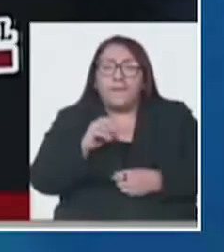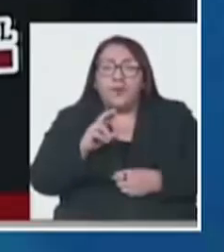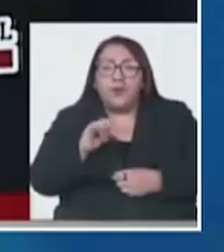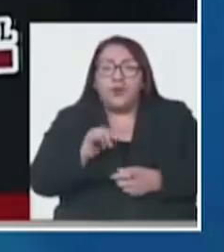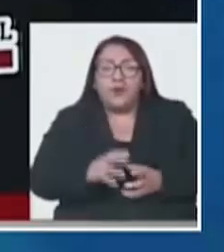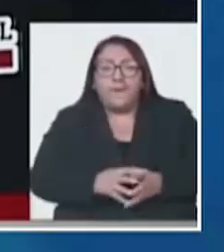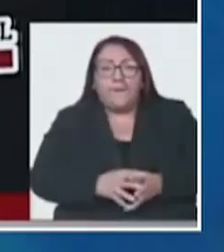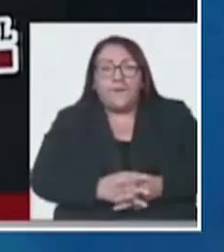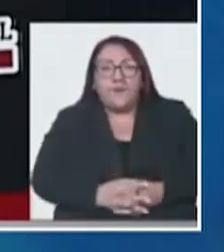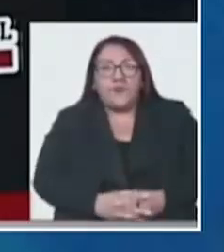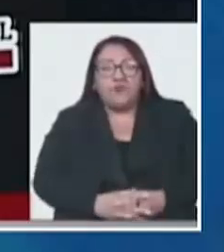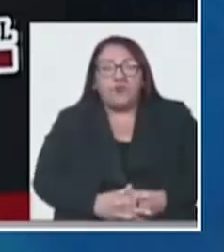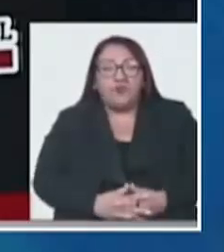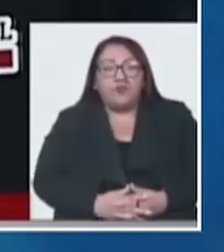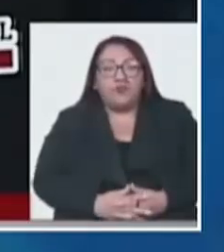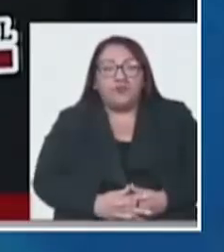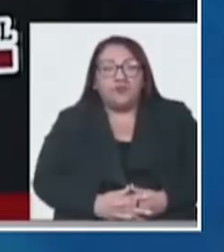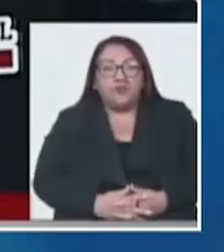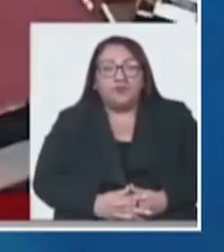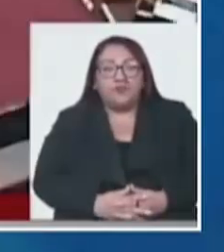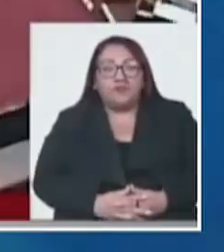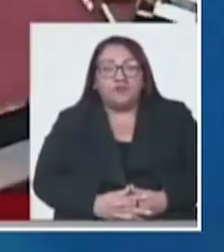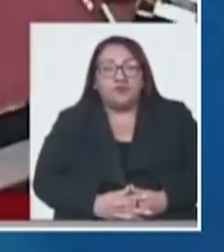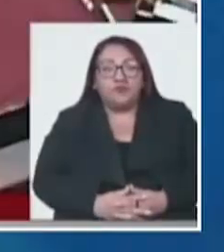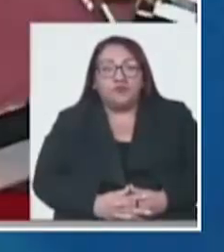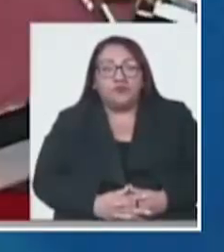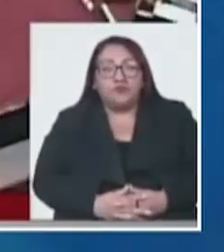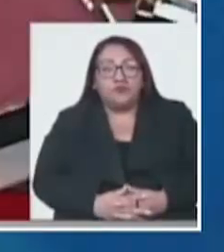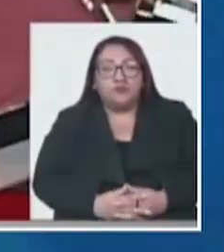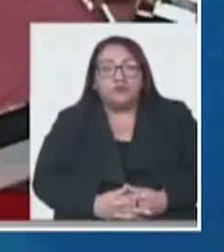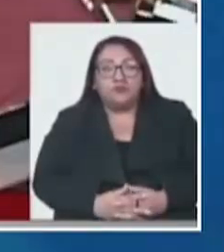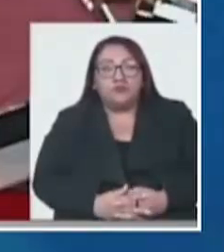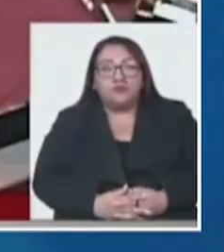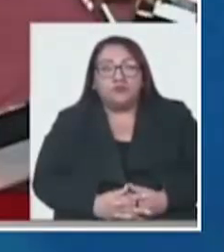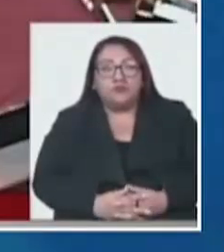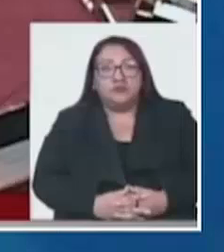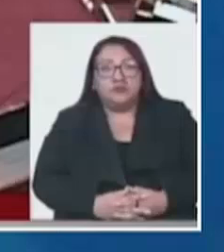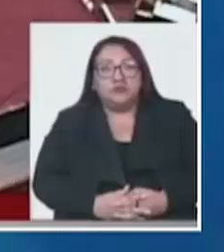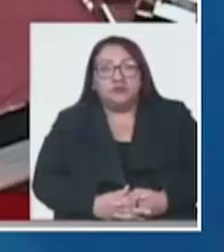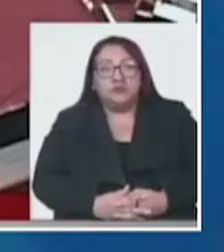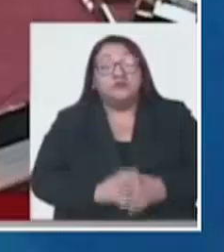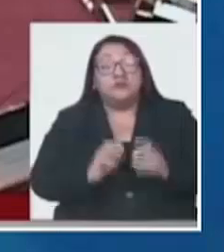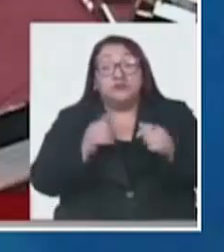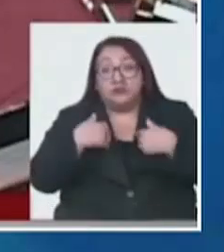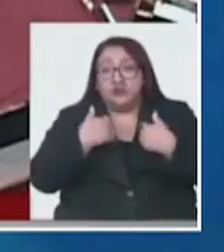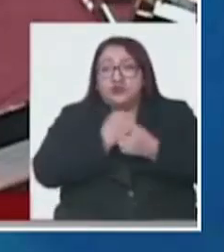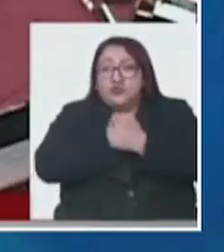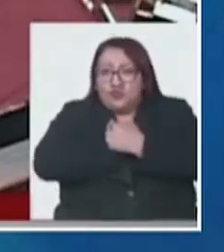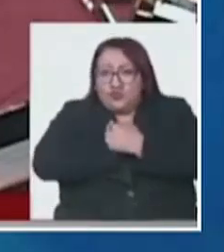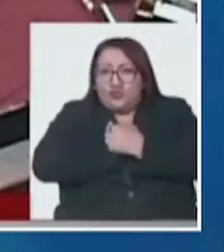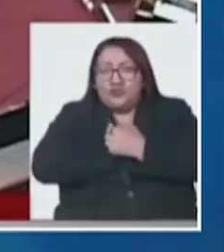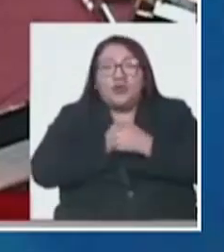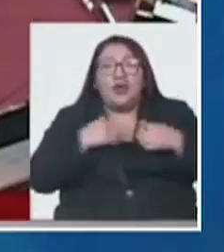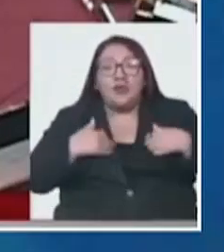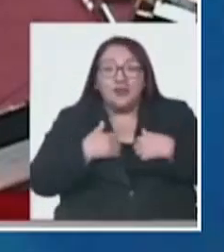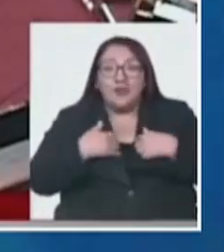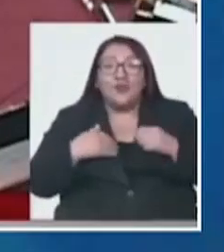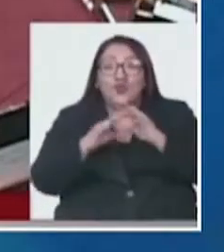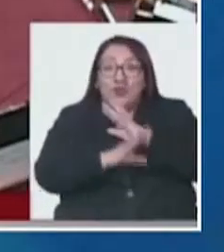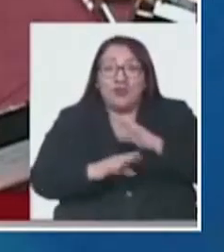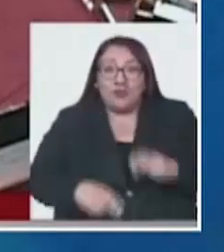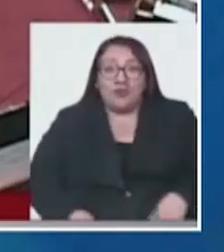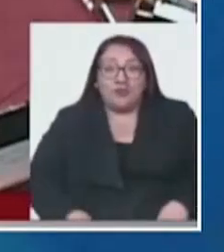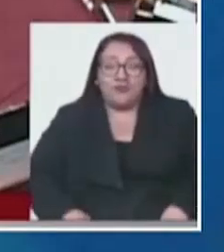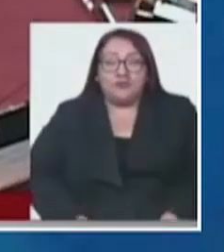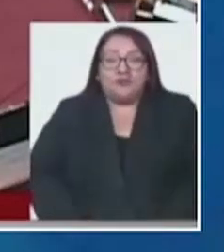que van a disfrutar de este beneficio económico en medio de un país en recesión. Así están